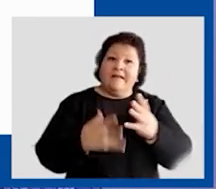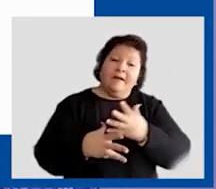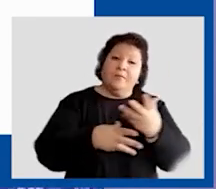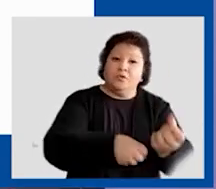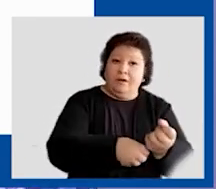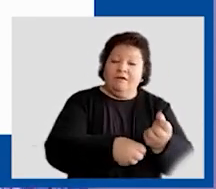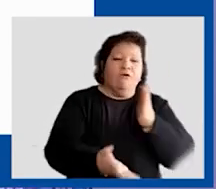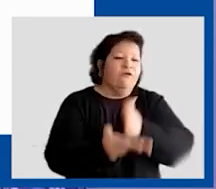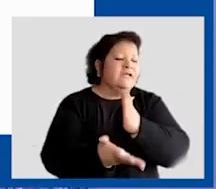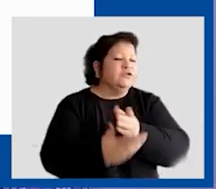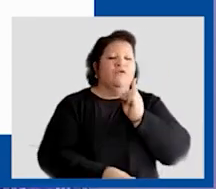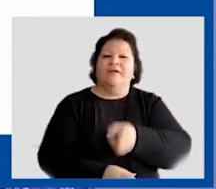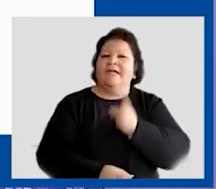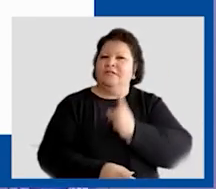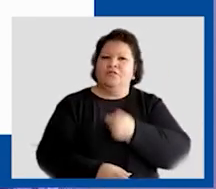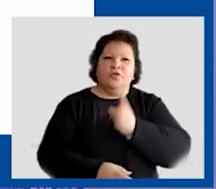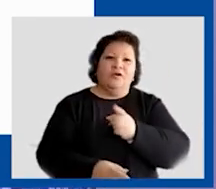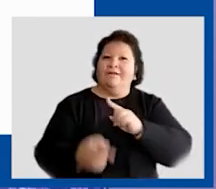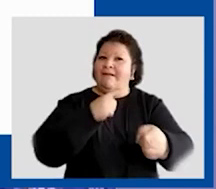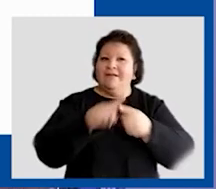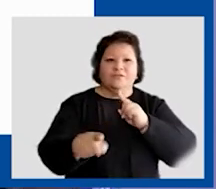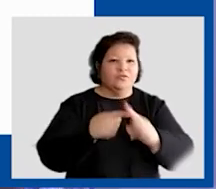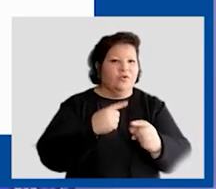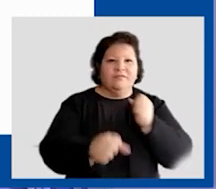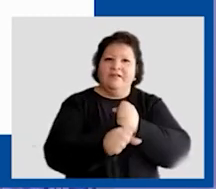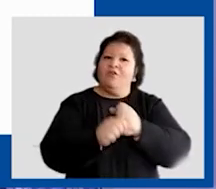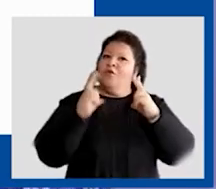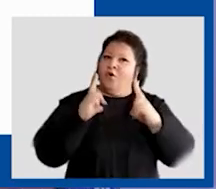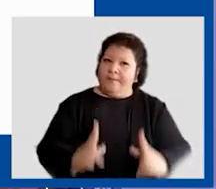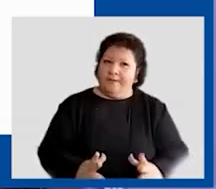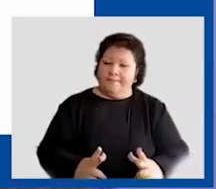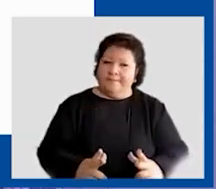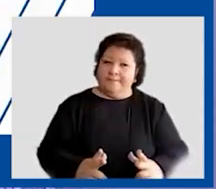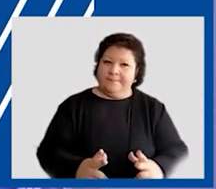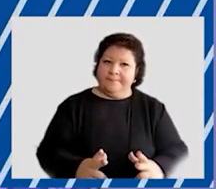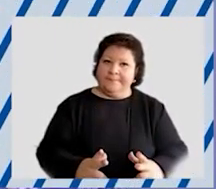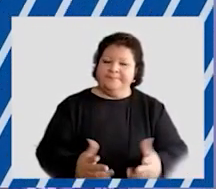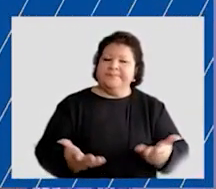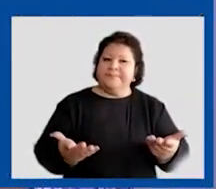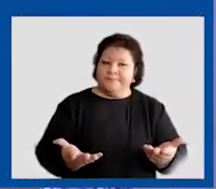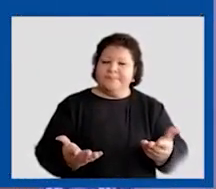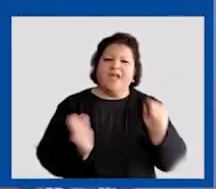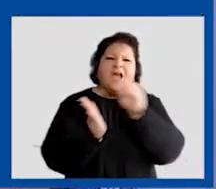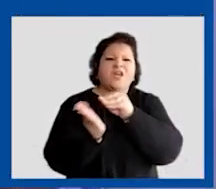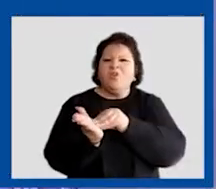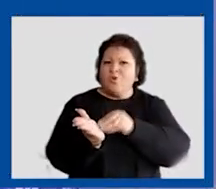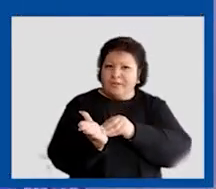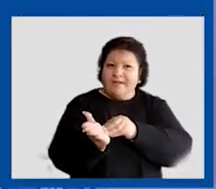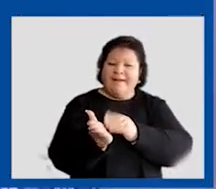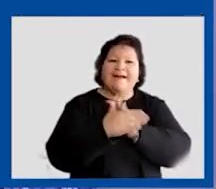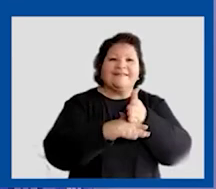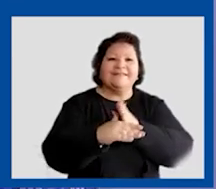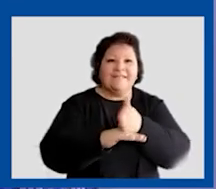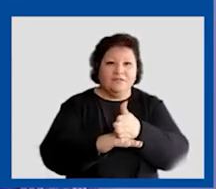órbita o participando de programas como Uruguay crece contigo inju avanza lo que era cercanías que es ahora este acompañamiento